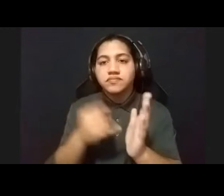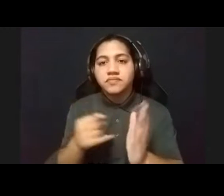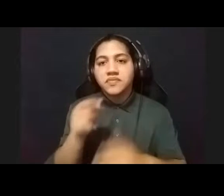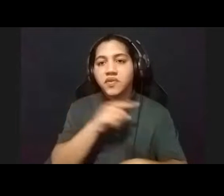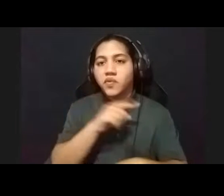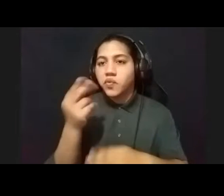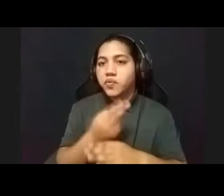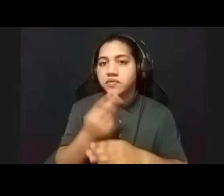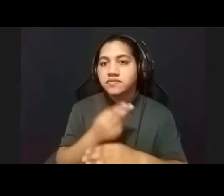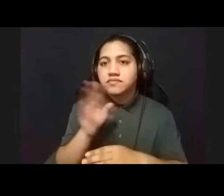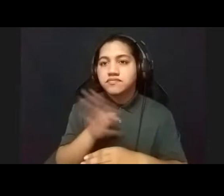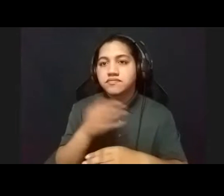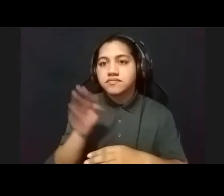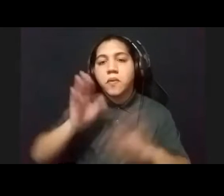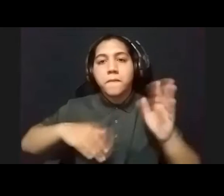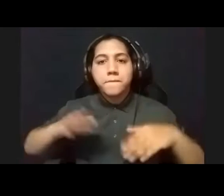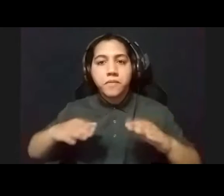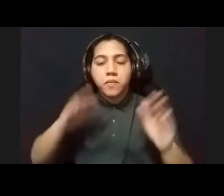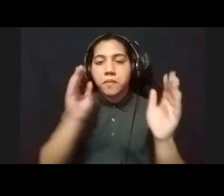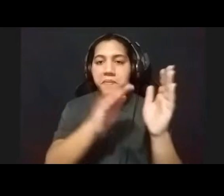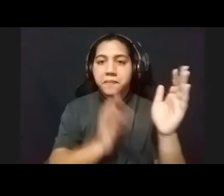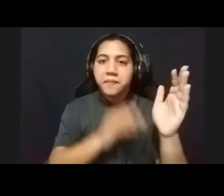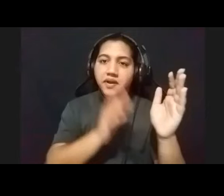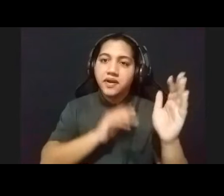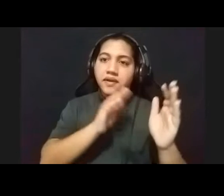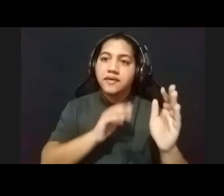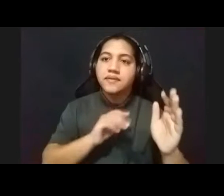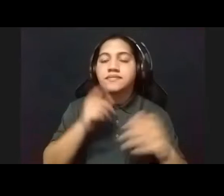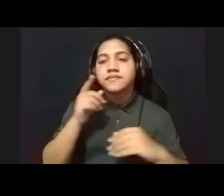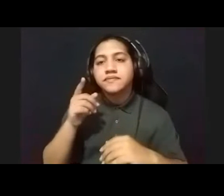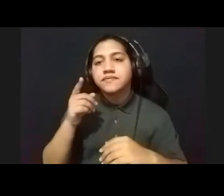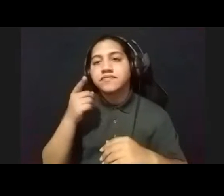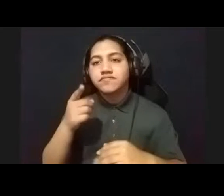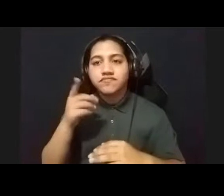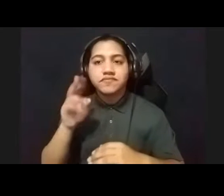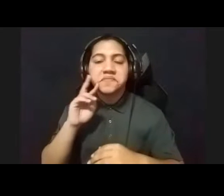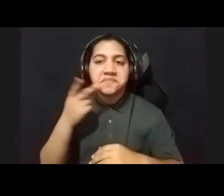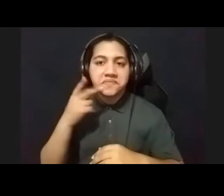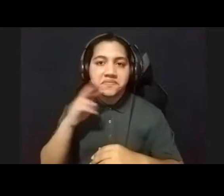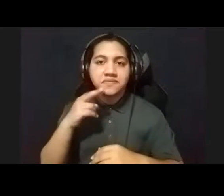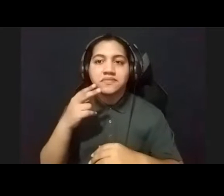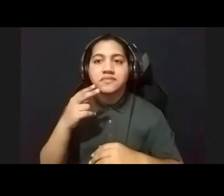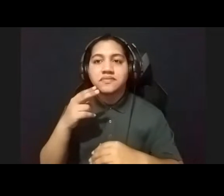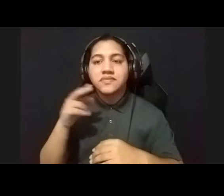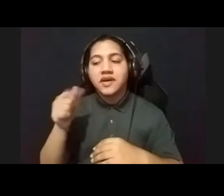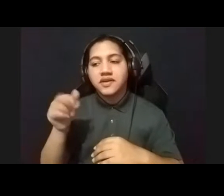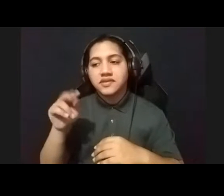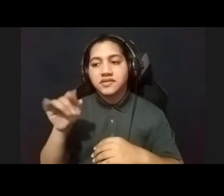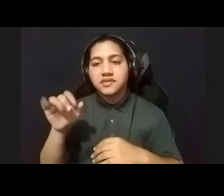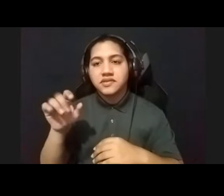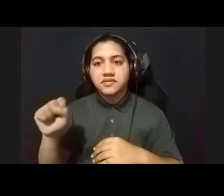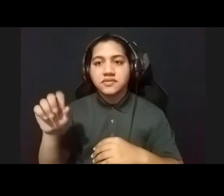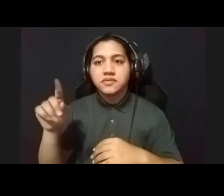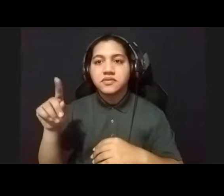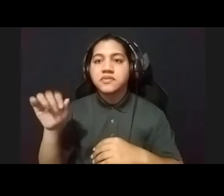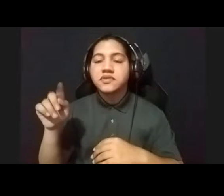utilizan la música de bomba y de plena. Y es también una versión bastante parecida a la de Ángeles Pastor, donde